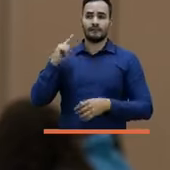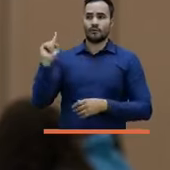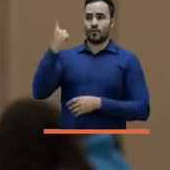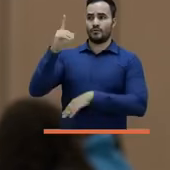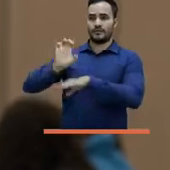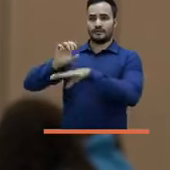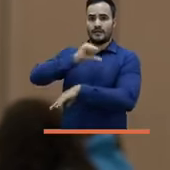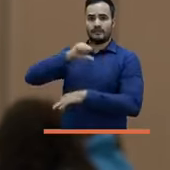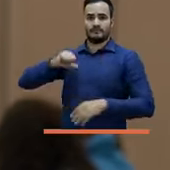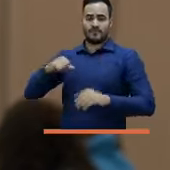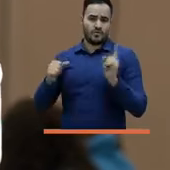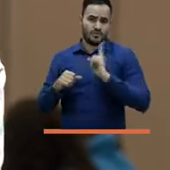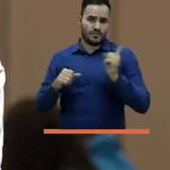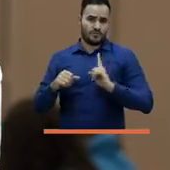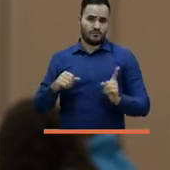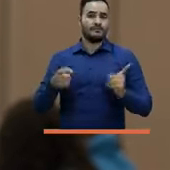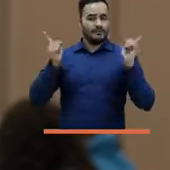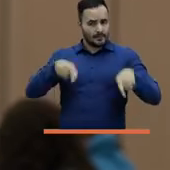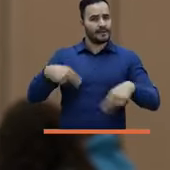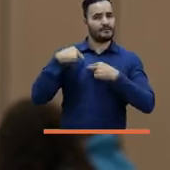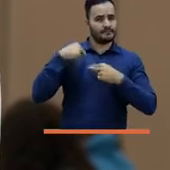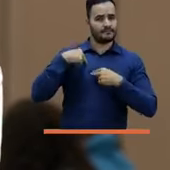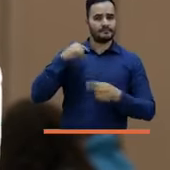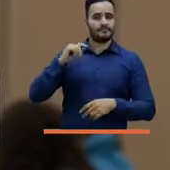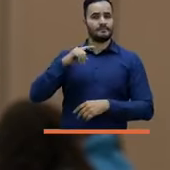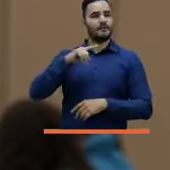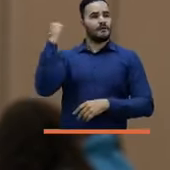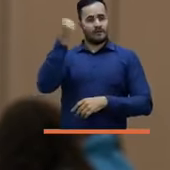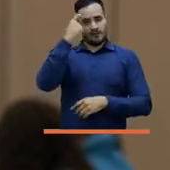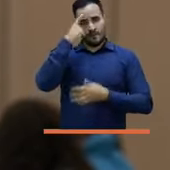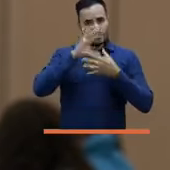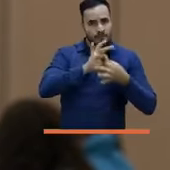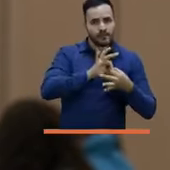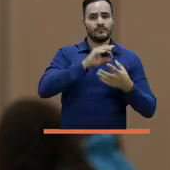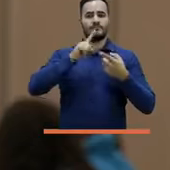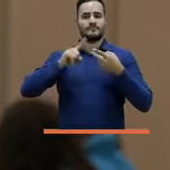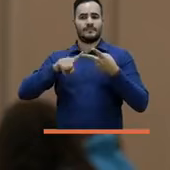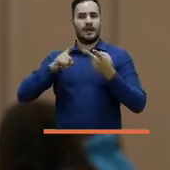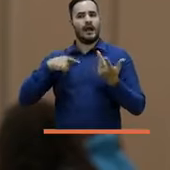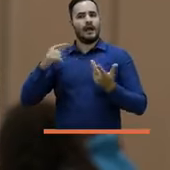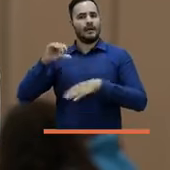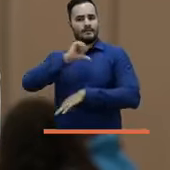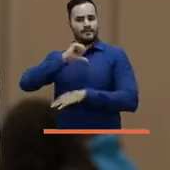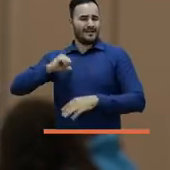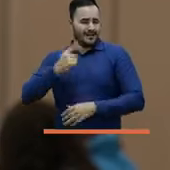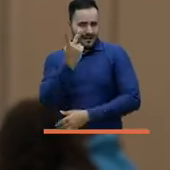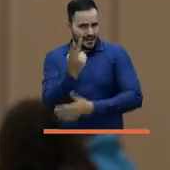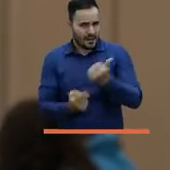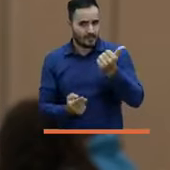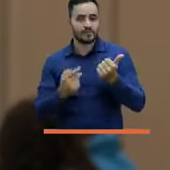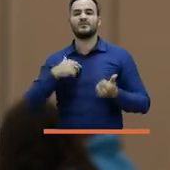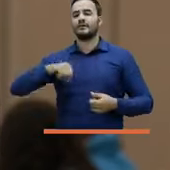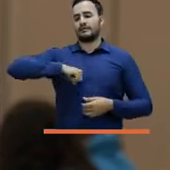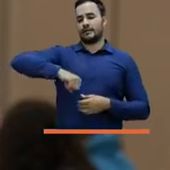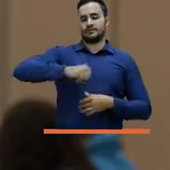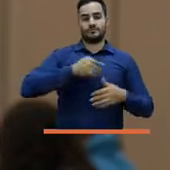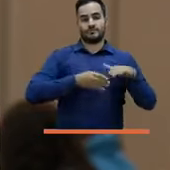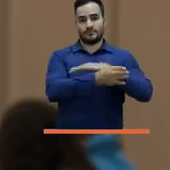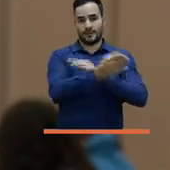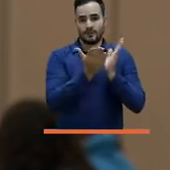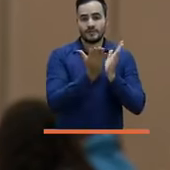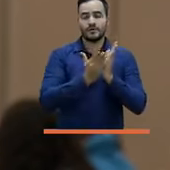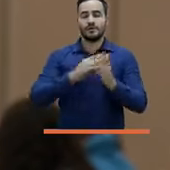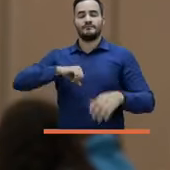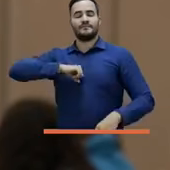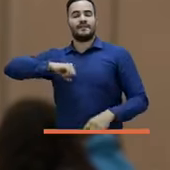responsabilidad del sector público y del estado el derecho a la educación el derecho a la salud el derecho